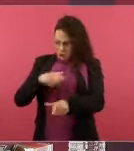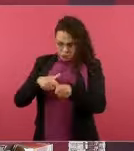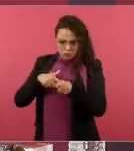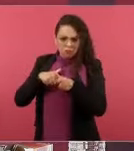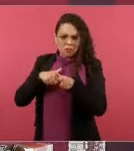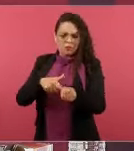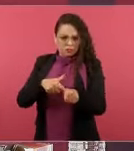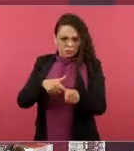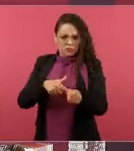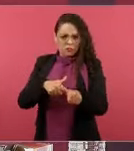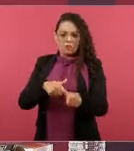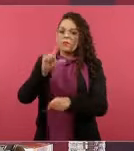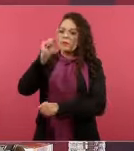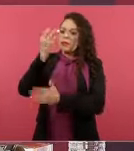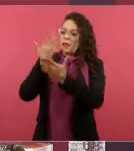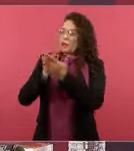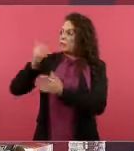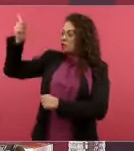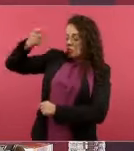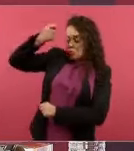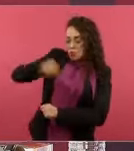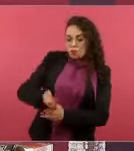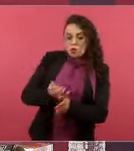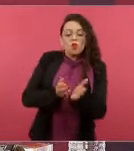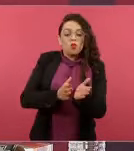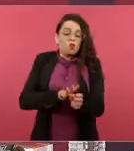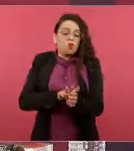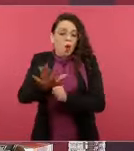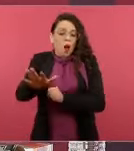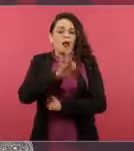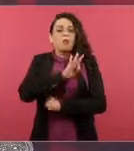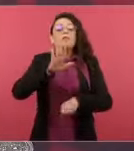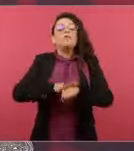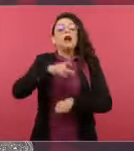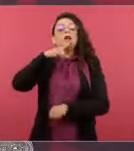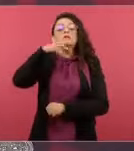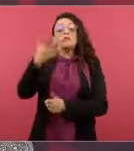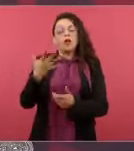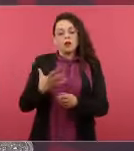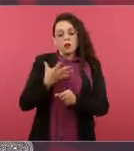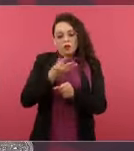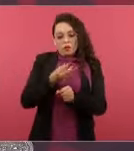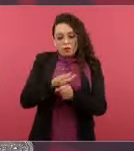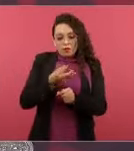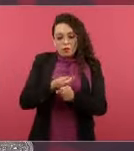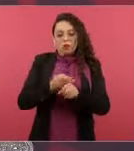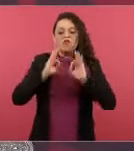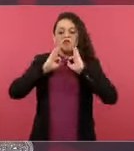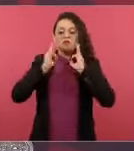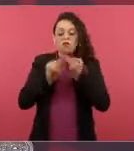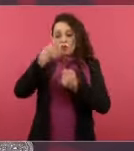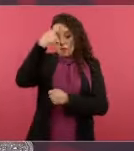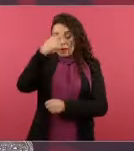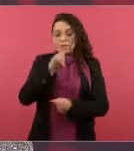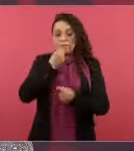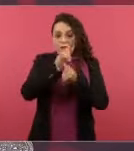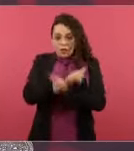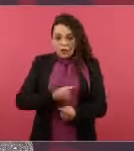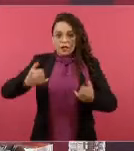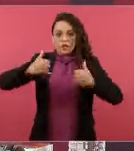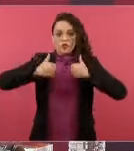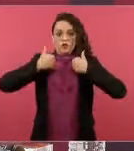la determinación que se toma y encontraremos la mejor solución para que las niñas, los niños y adolescentes de